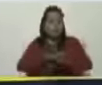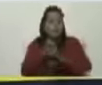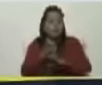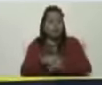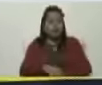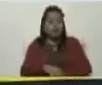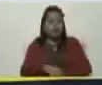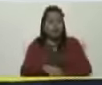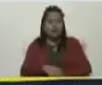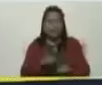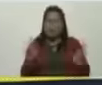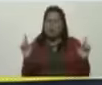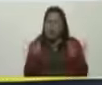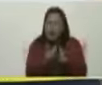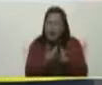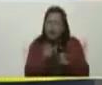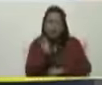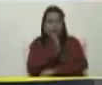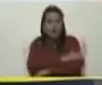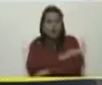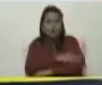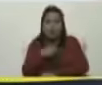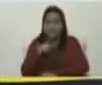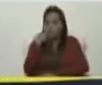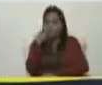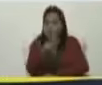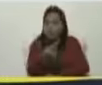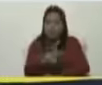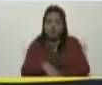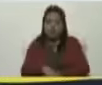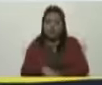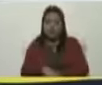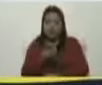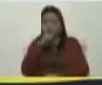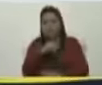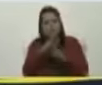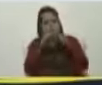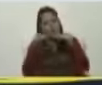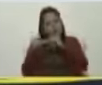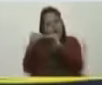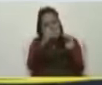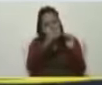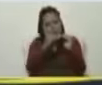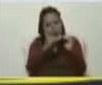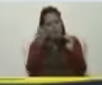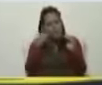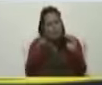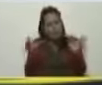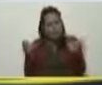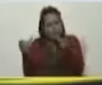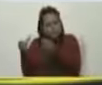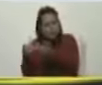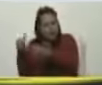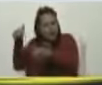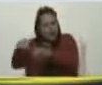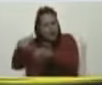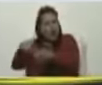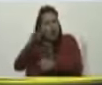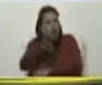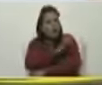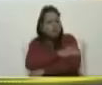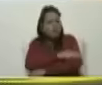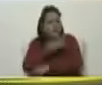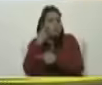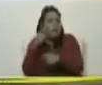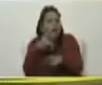una pequeña oposición, y lo debo decir porque no todos son iguales, pero hay un pequeño grupo dentro de la oposición que